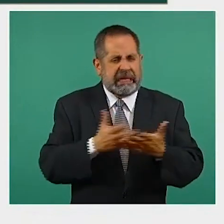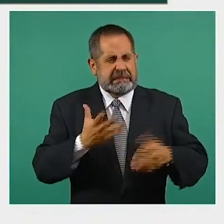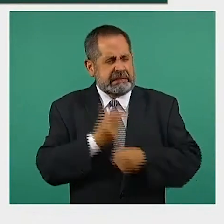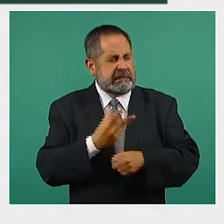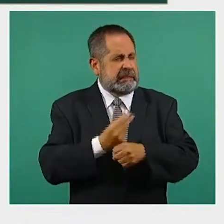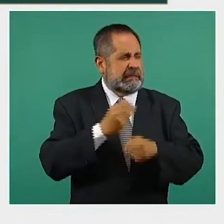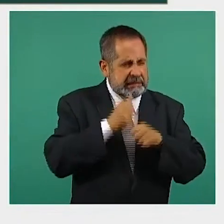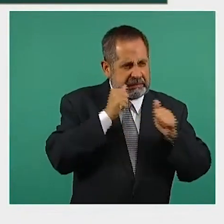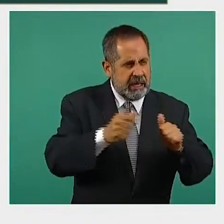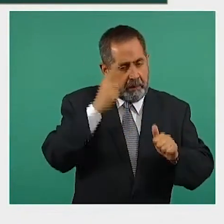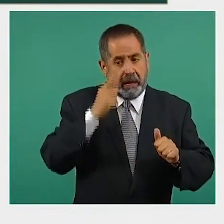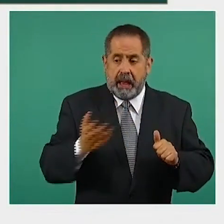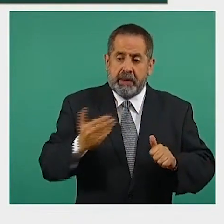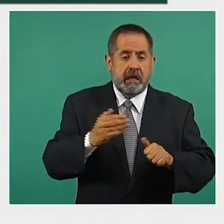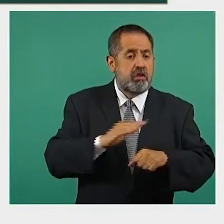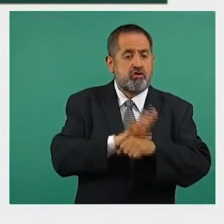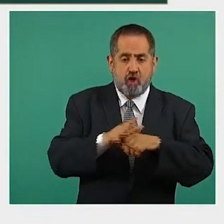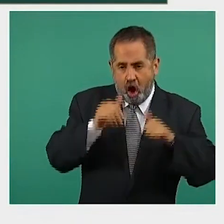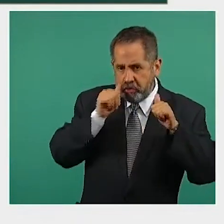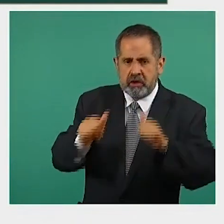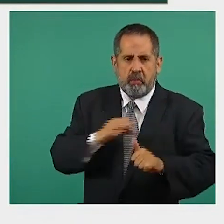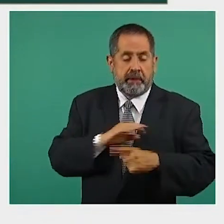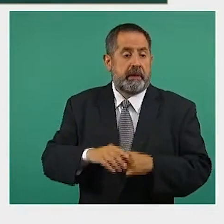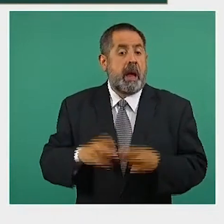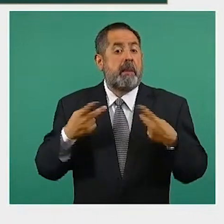del COVID-19, la contratación de personal